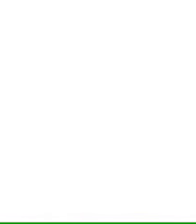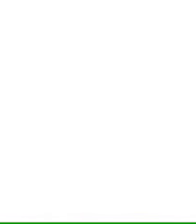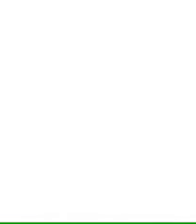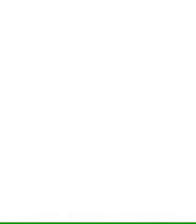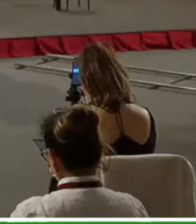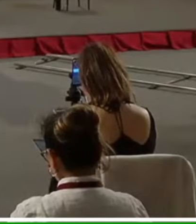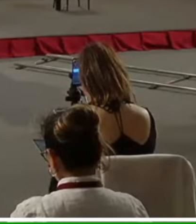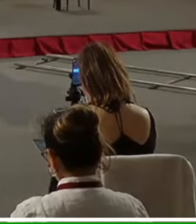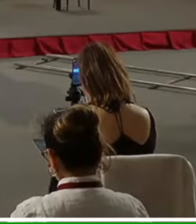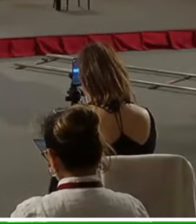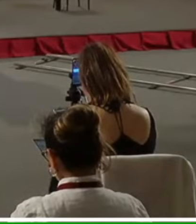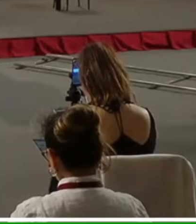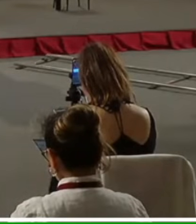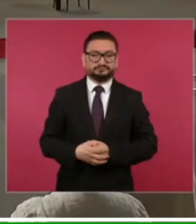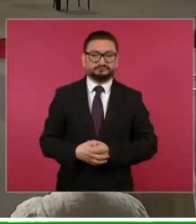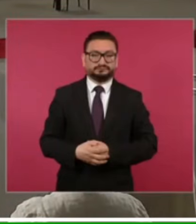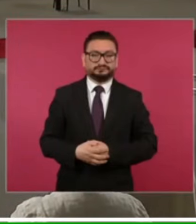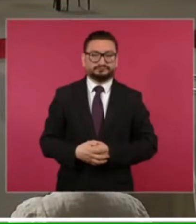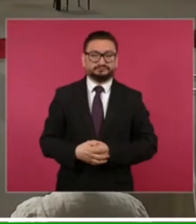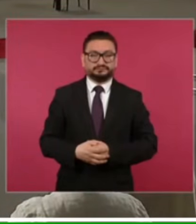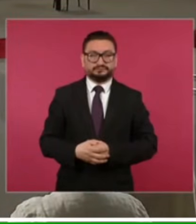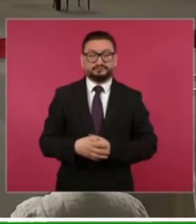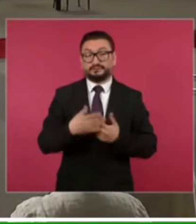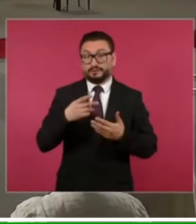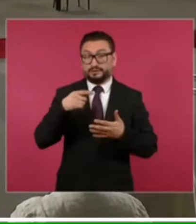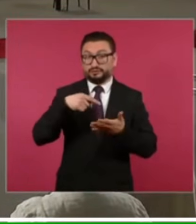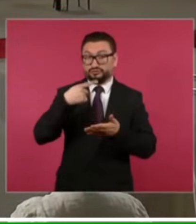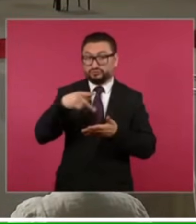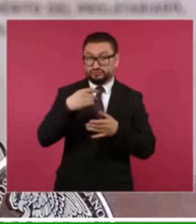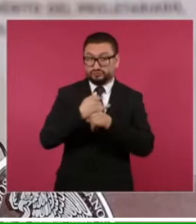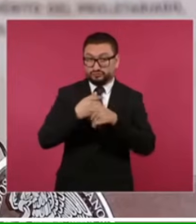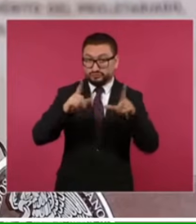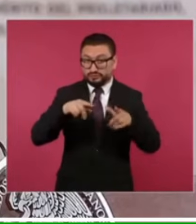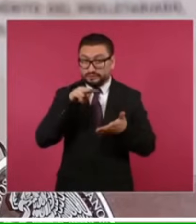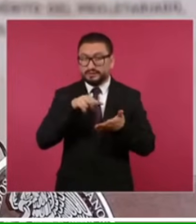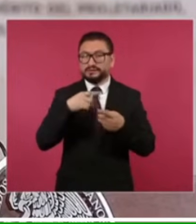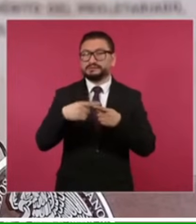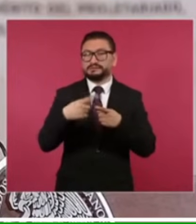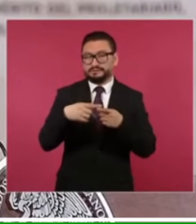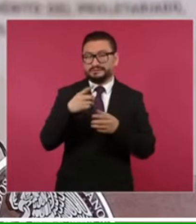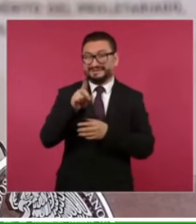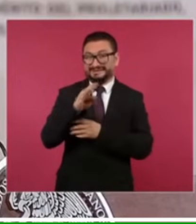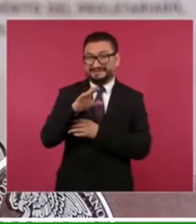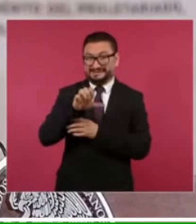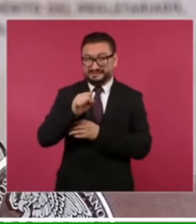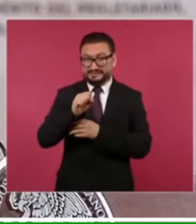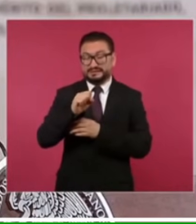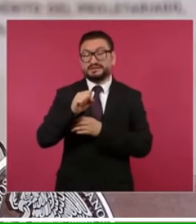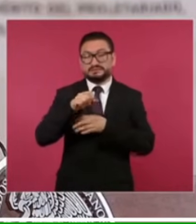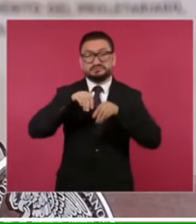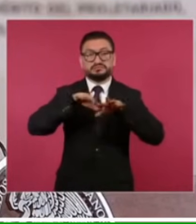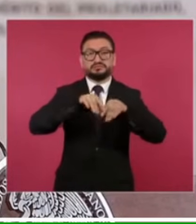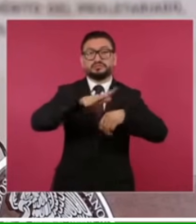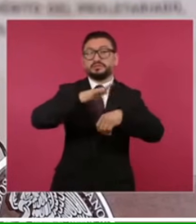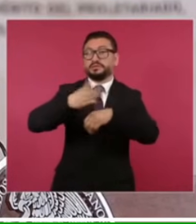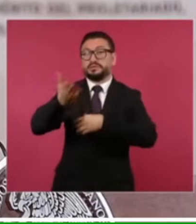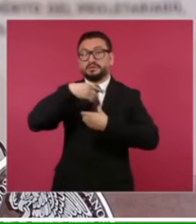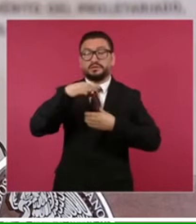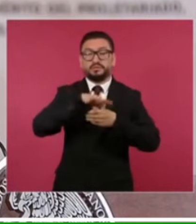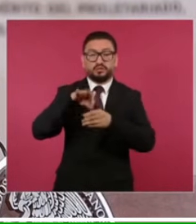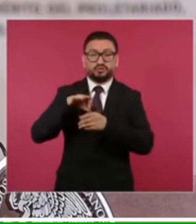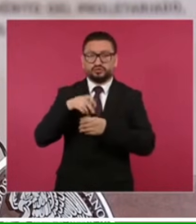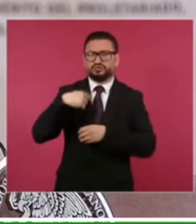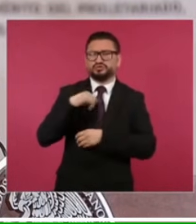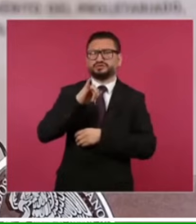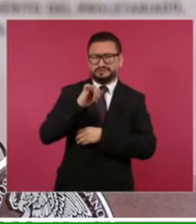de Dragorini, según el propio sitio web. La plataforma Dices lanzó una campaña de llamado al voto con Yo sí le doy y